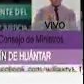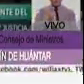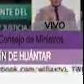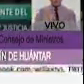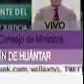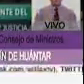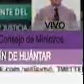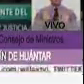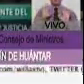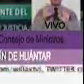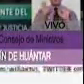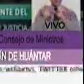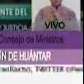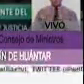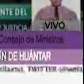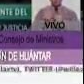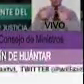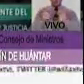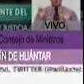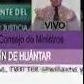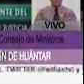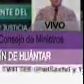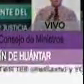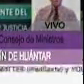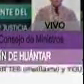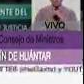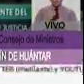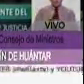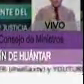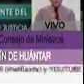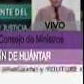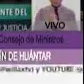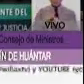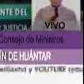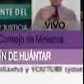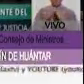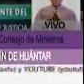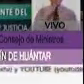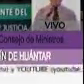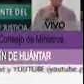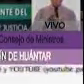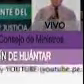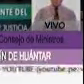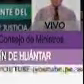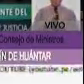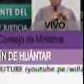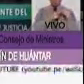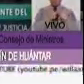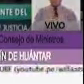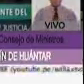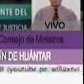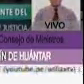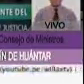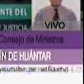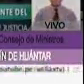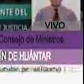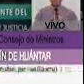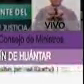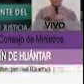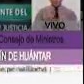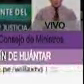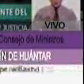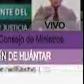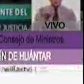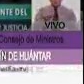y que a pesar de eso, la Comisión Interamericana, de manera indebida, como lo dijimos en su momento, interpuso